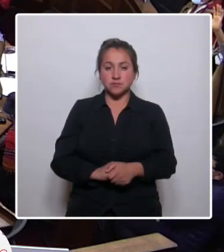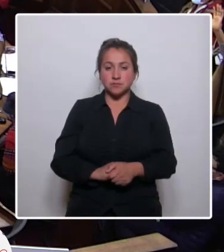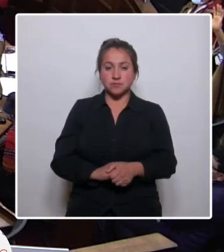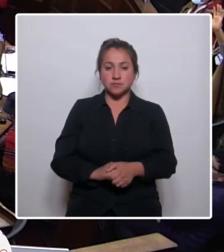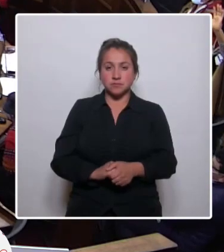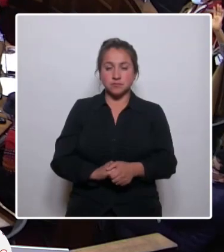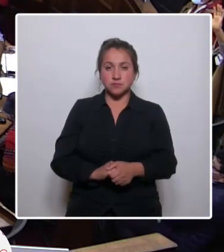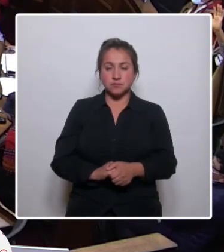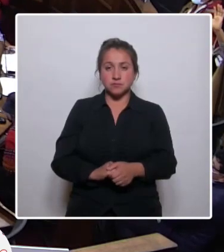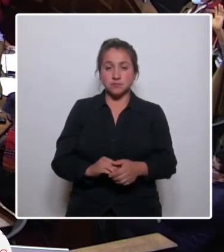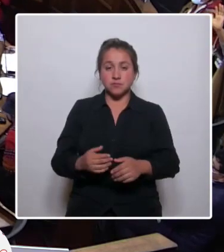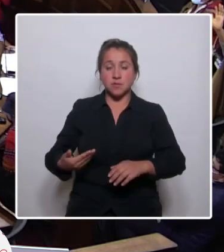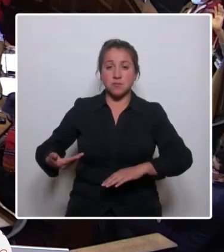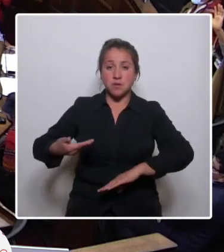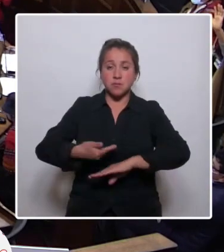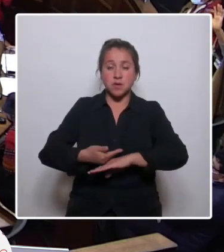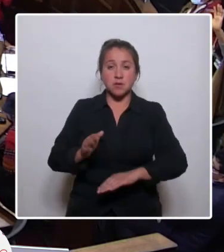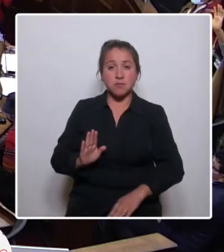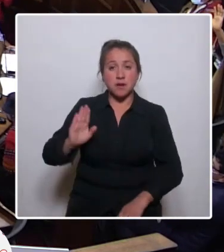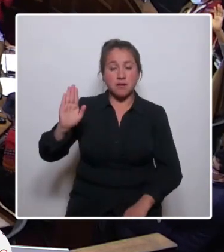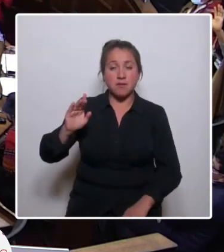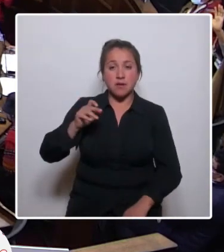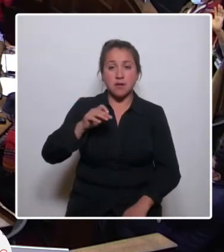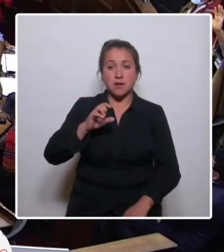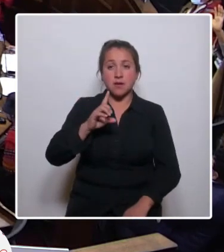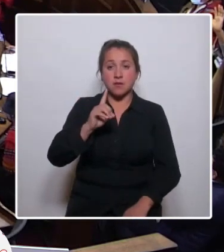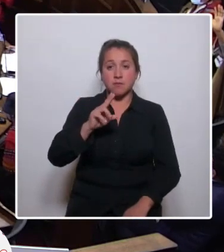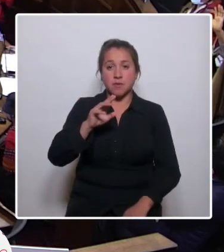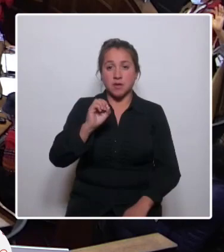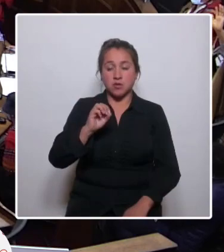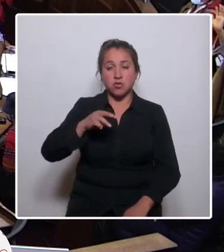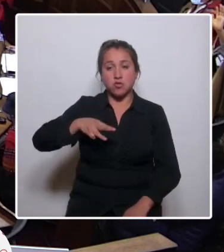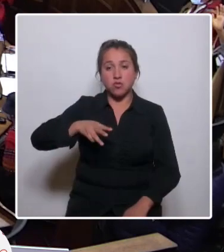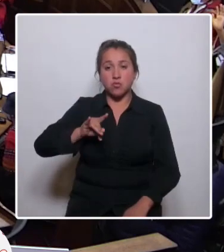Tengo registrado que están pidiendo la palabra don Pedro Muñoz.